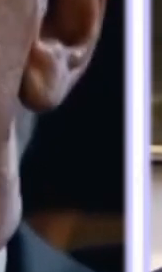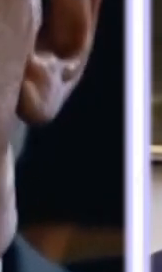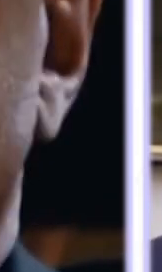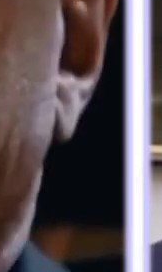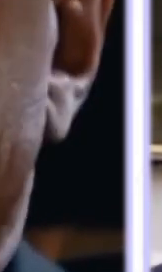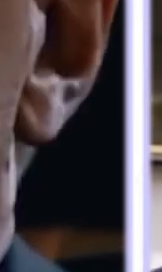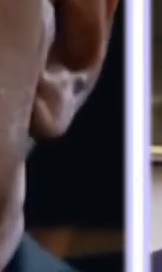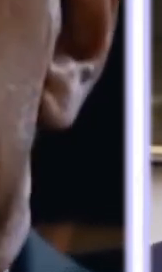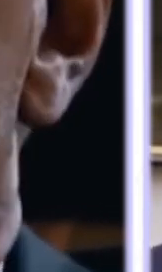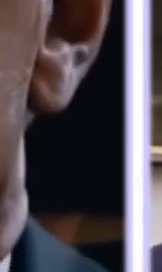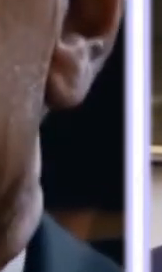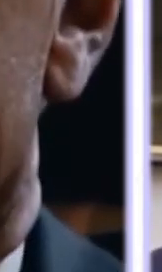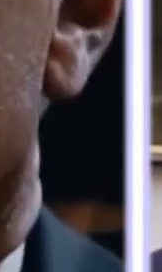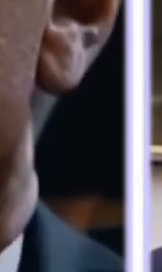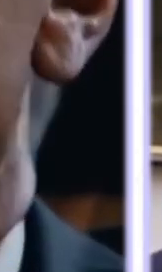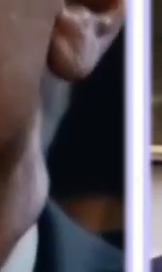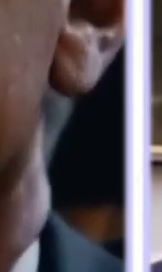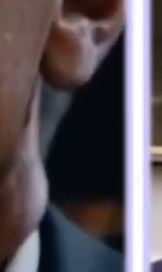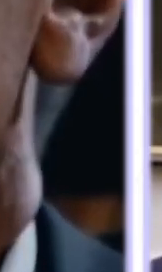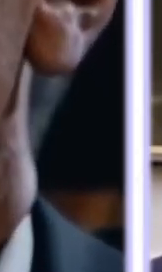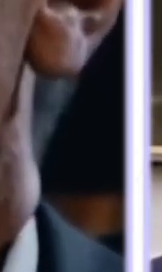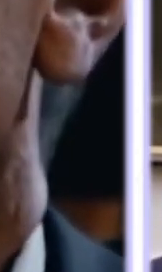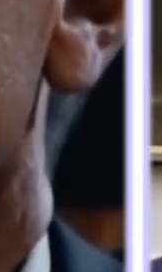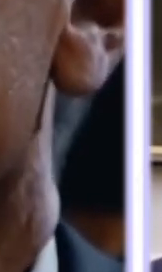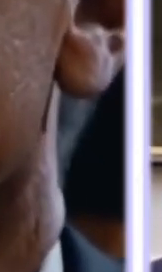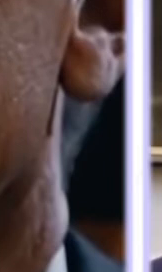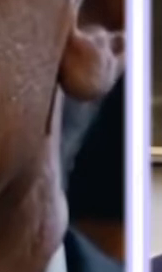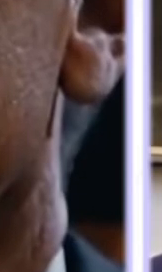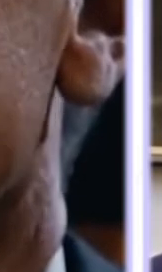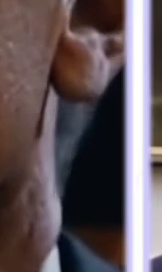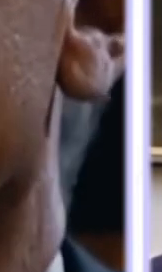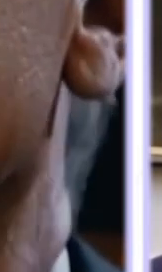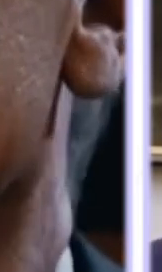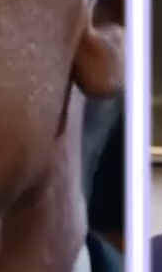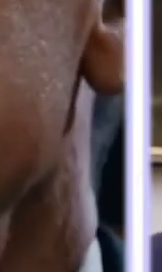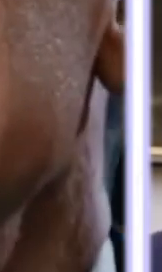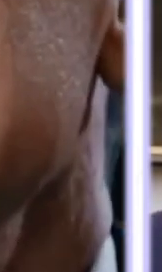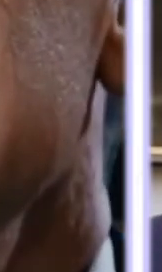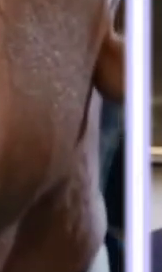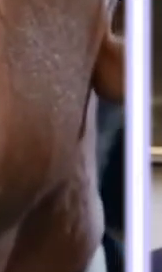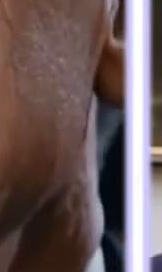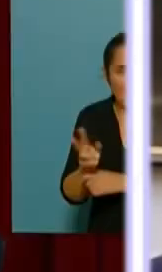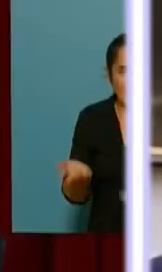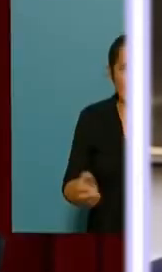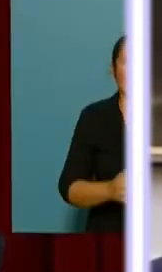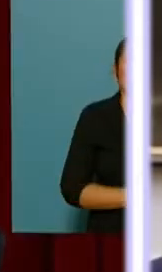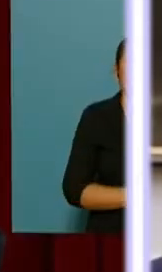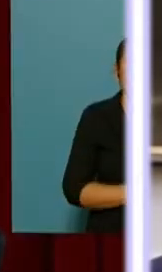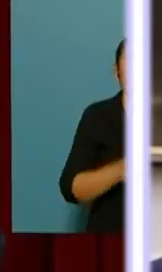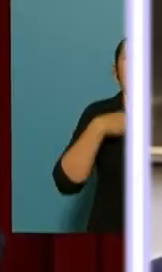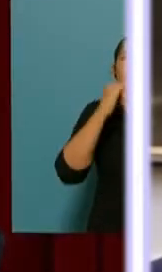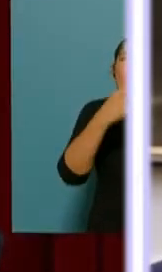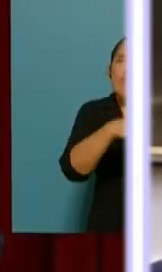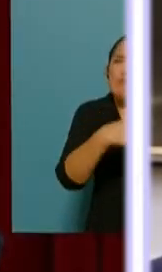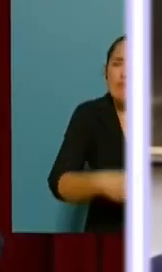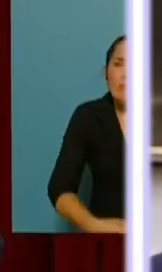contexto donde la política pareciera hacer o trabajar el único lenguaje que ellos entienden, que es el lenguaje de la campaña